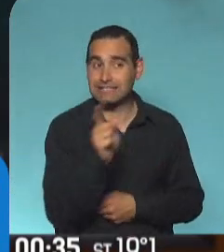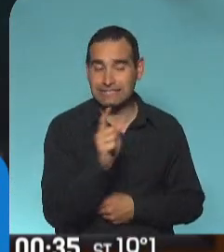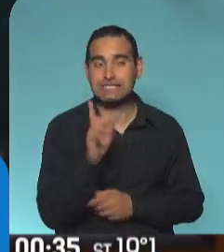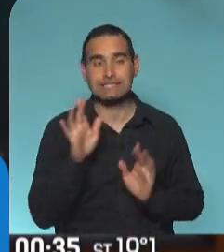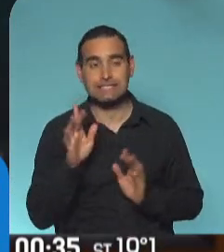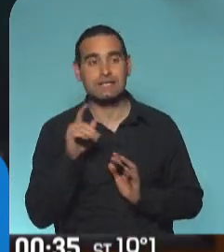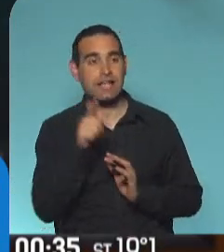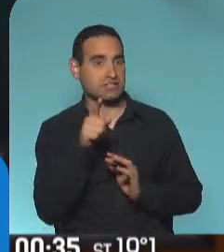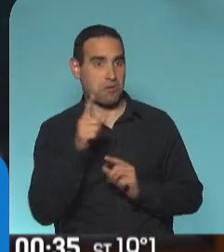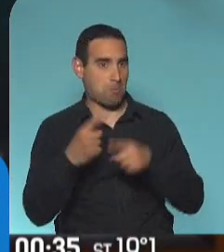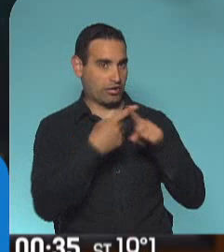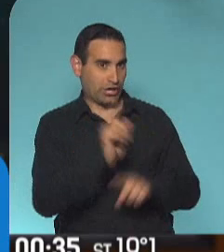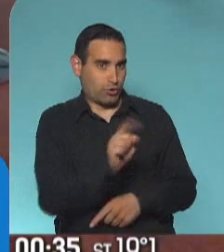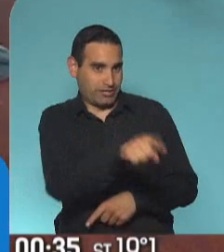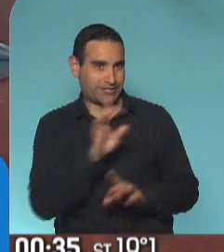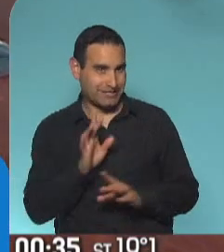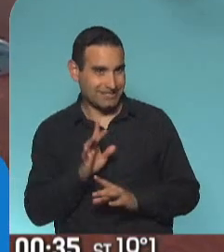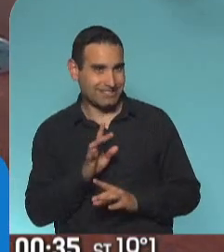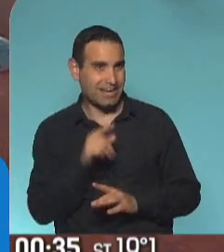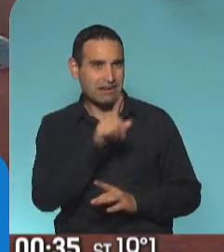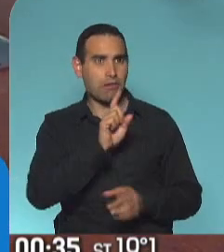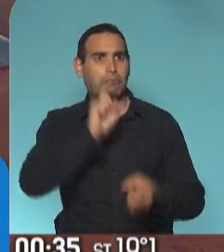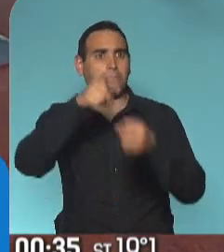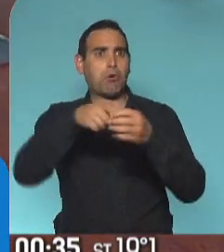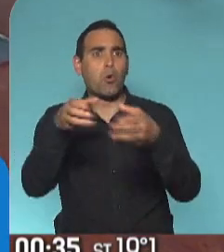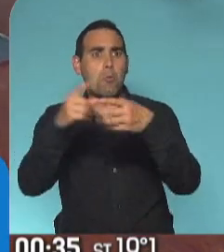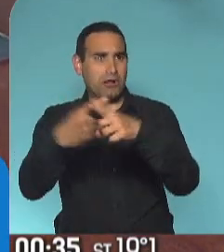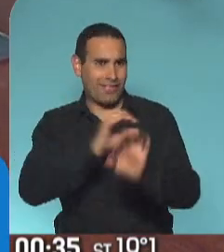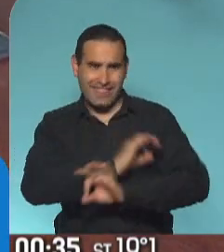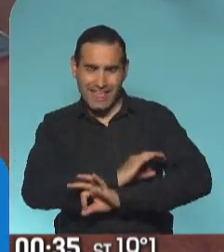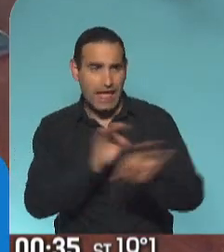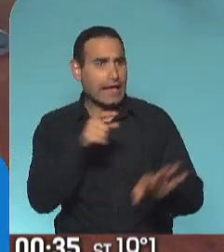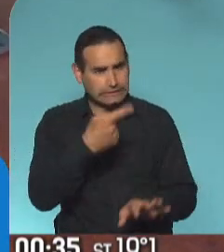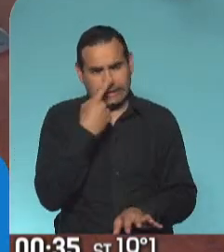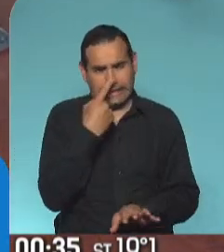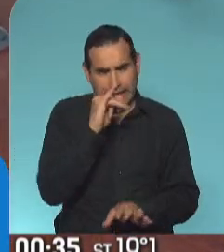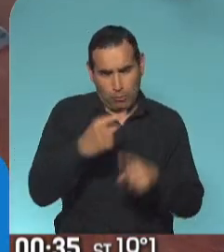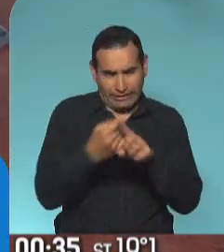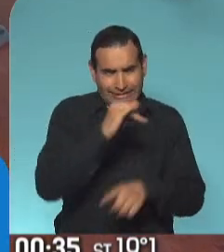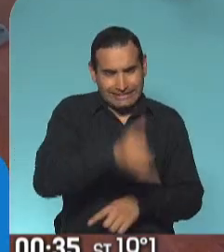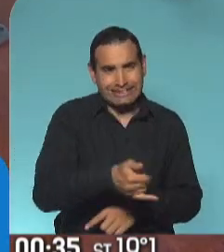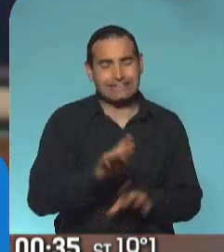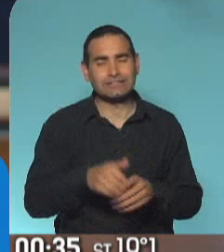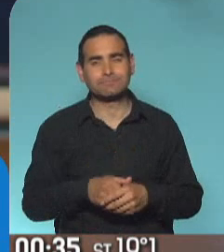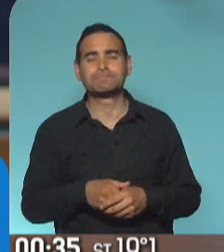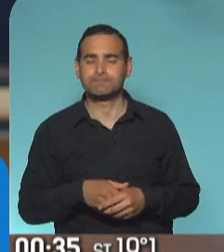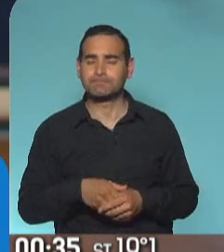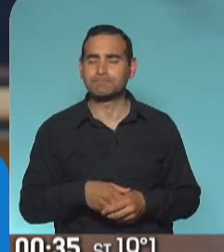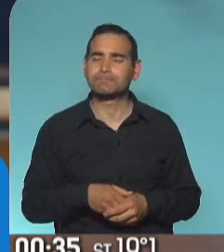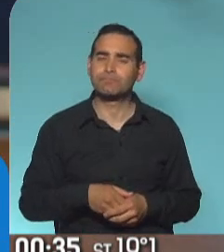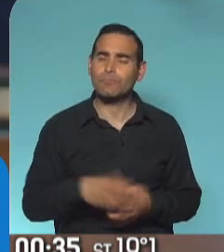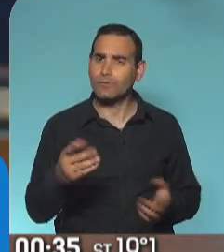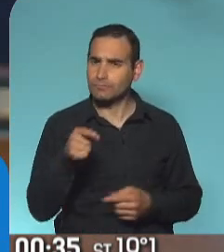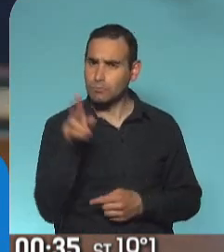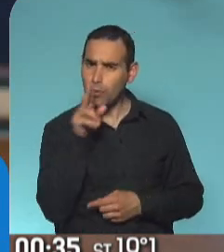era política, no era afiliada a ningún partido, Sí. por más que le interesaba la política. Sí, sí, por supuesto. Ahora,